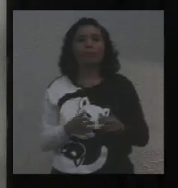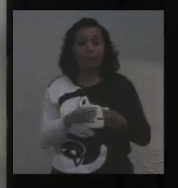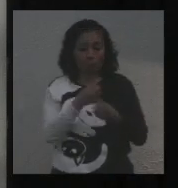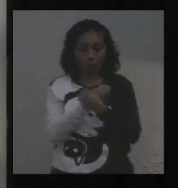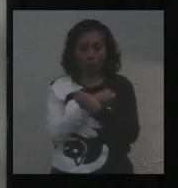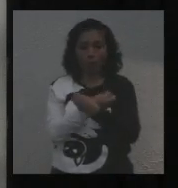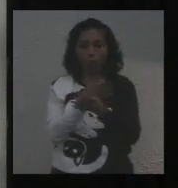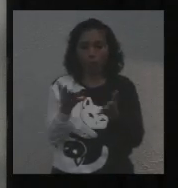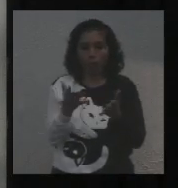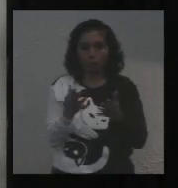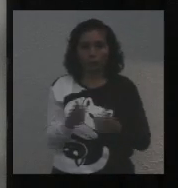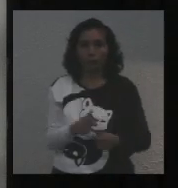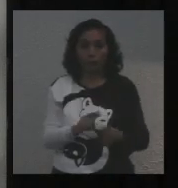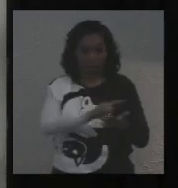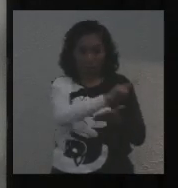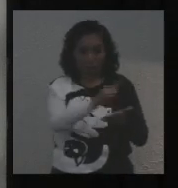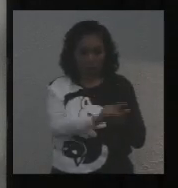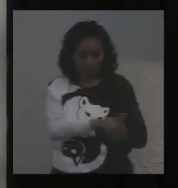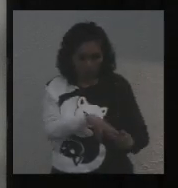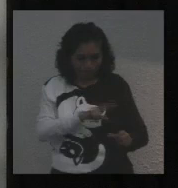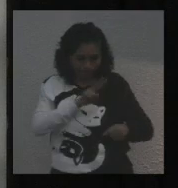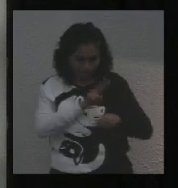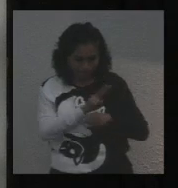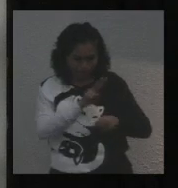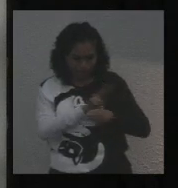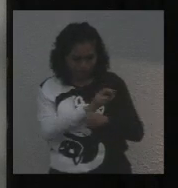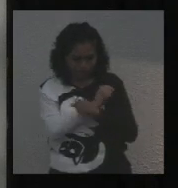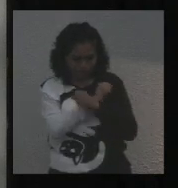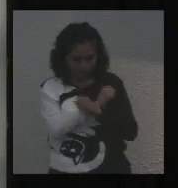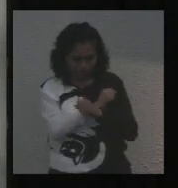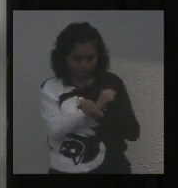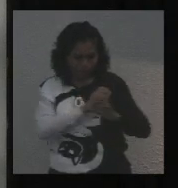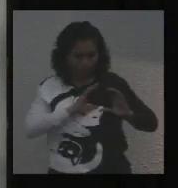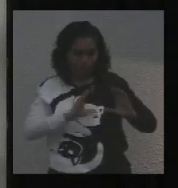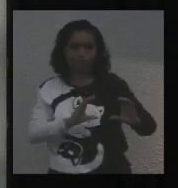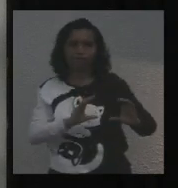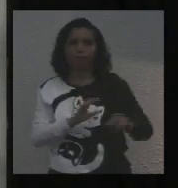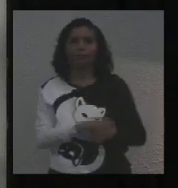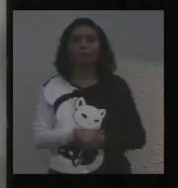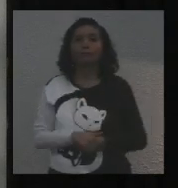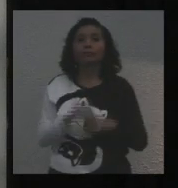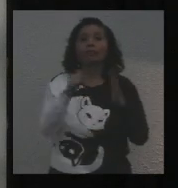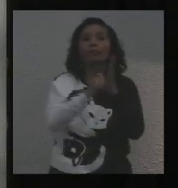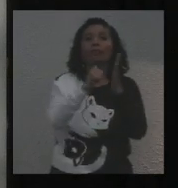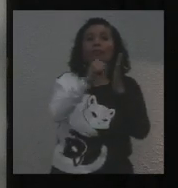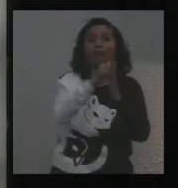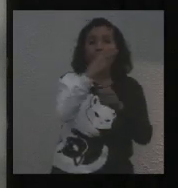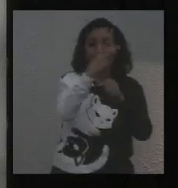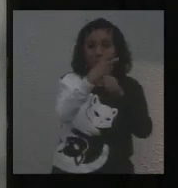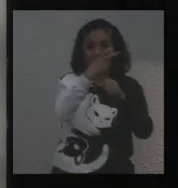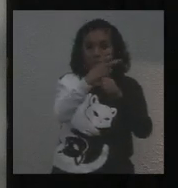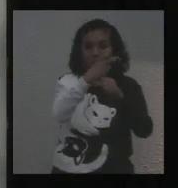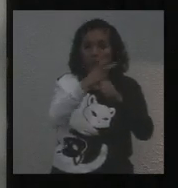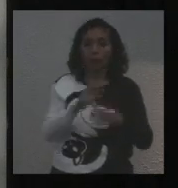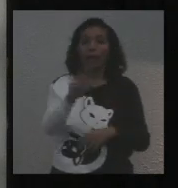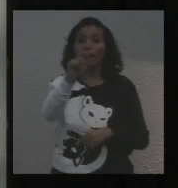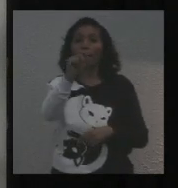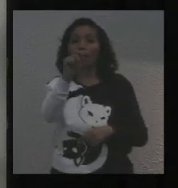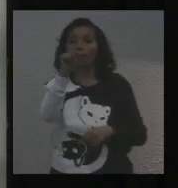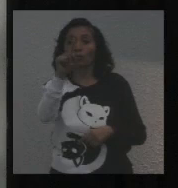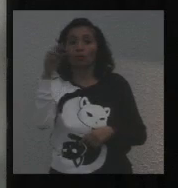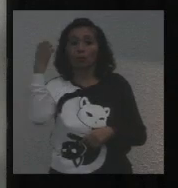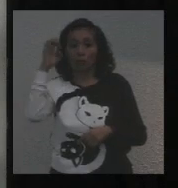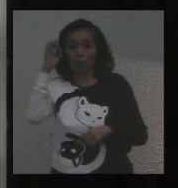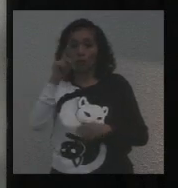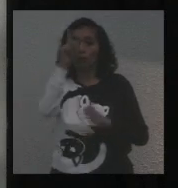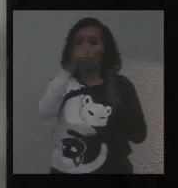y guardará y hacerla guardar en todo el Estado. Artículo segundo. A más tardar el 21 de